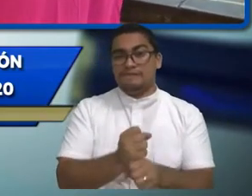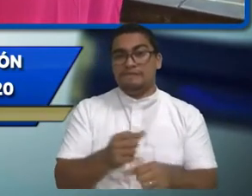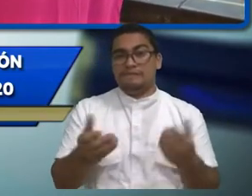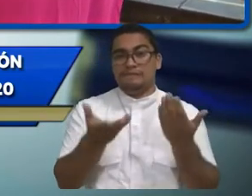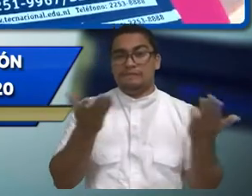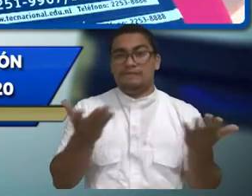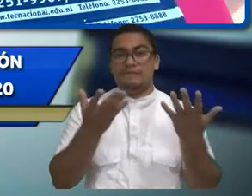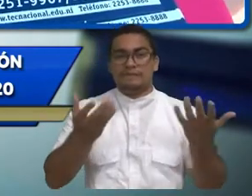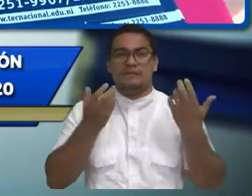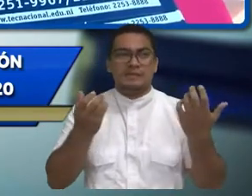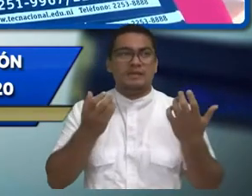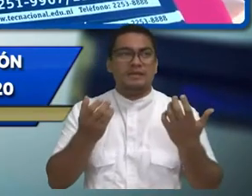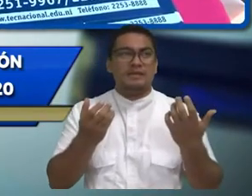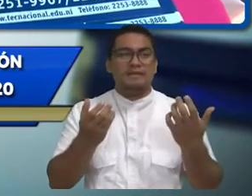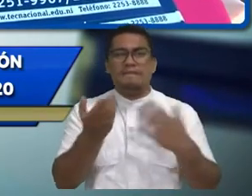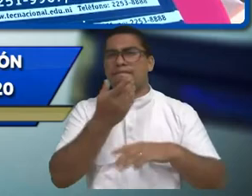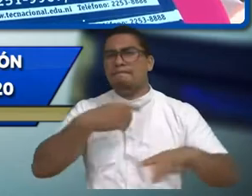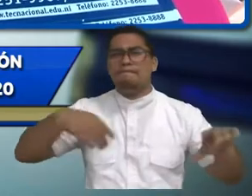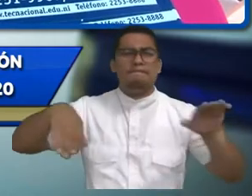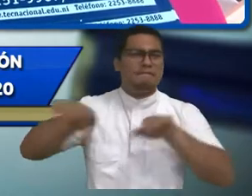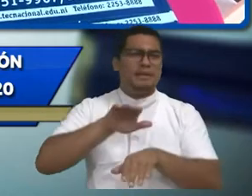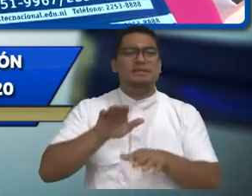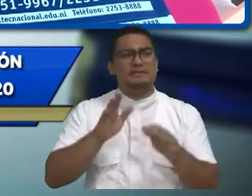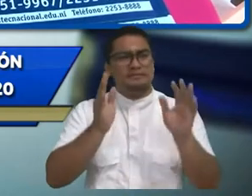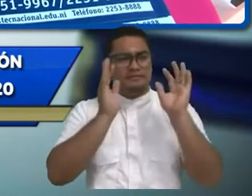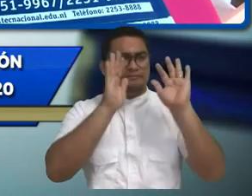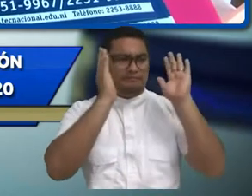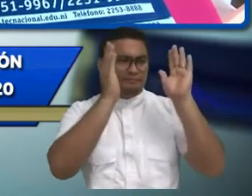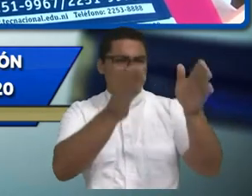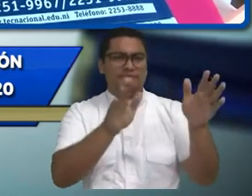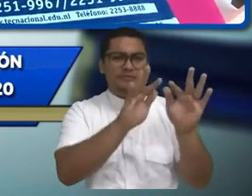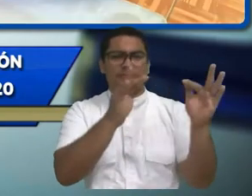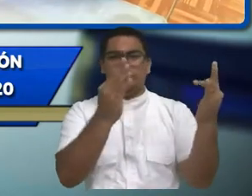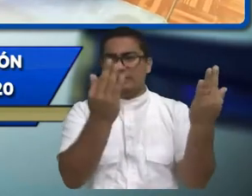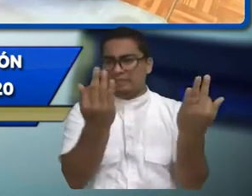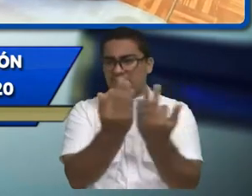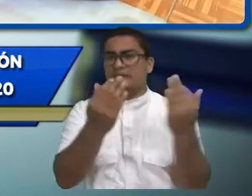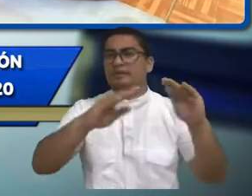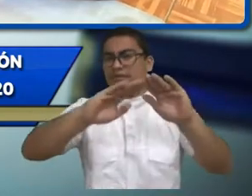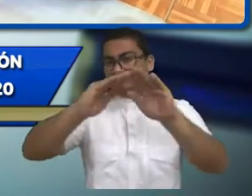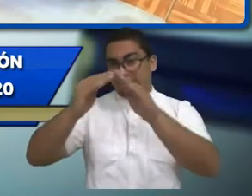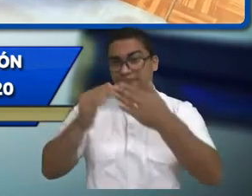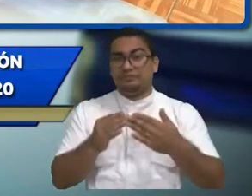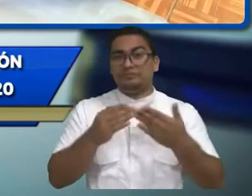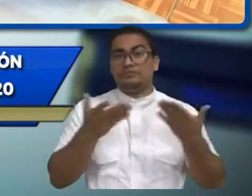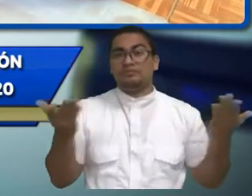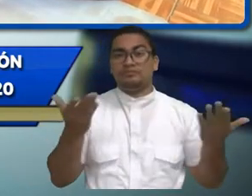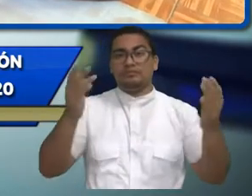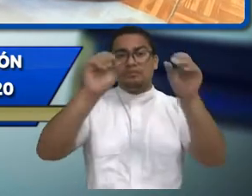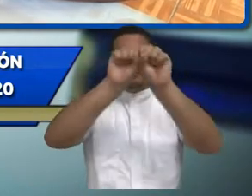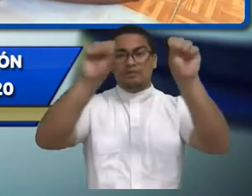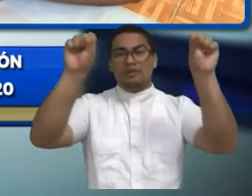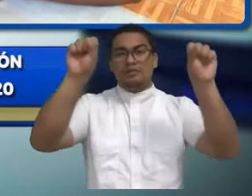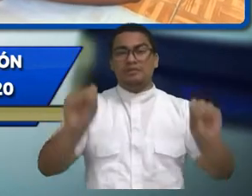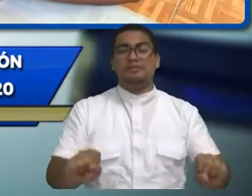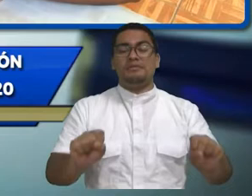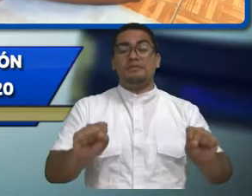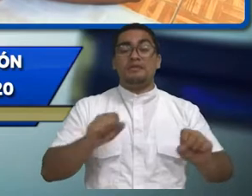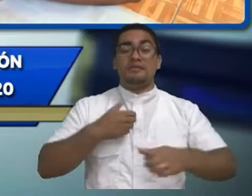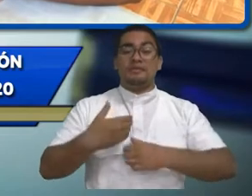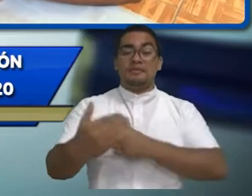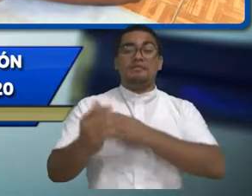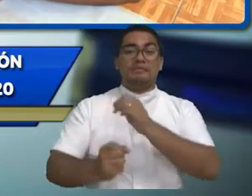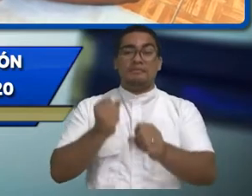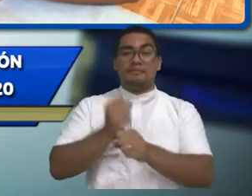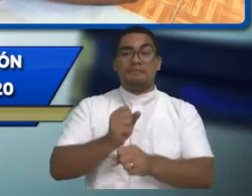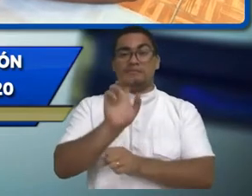cobertura en llegar más a las familias llegar a la comunidad llegar al barrio a través de la capacitación y para este año